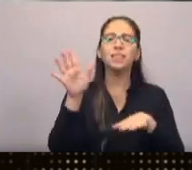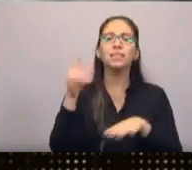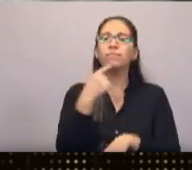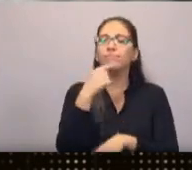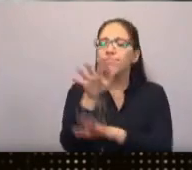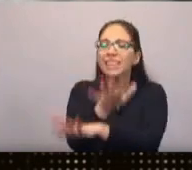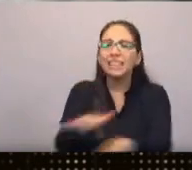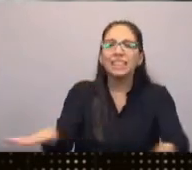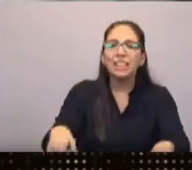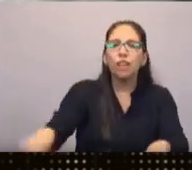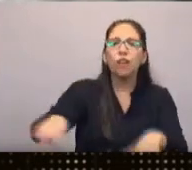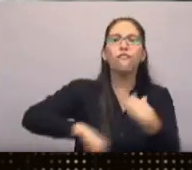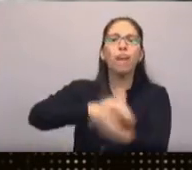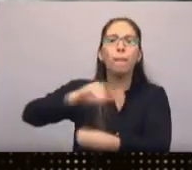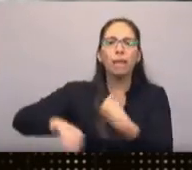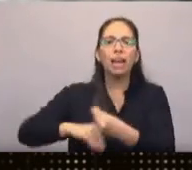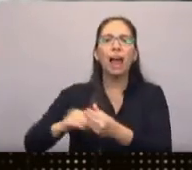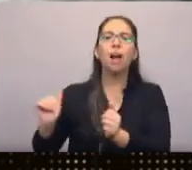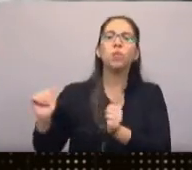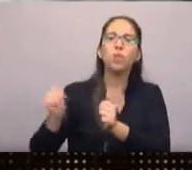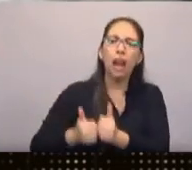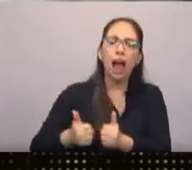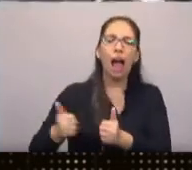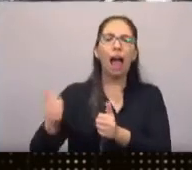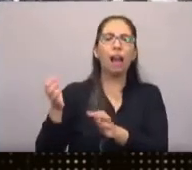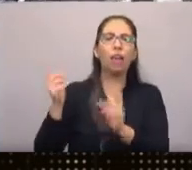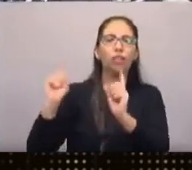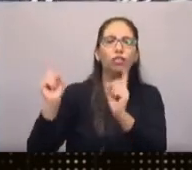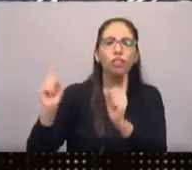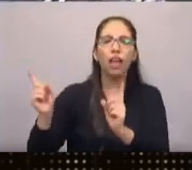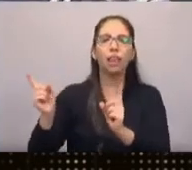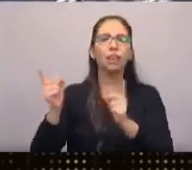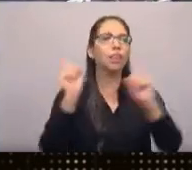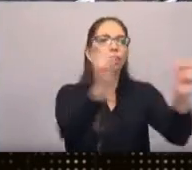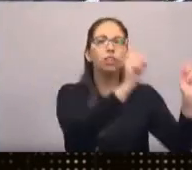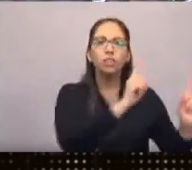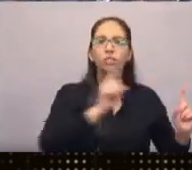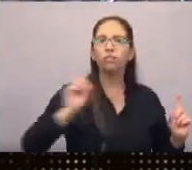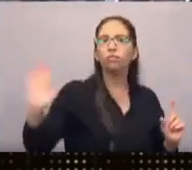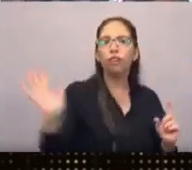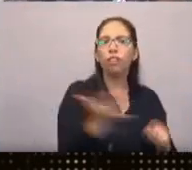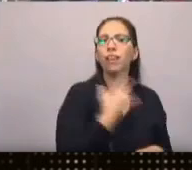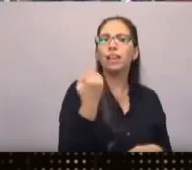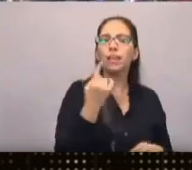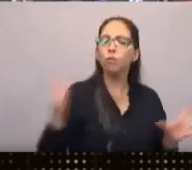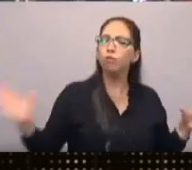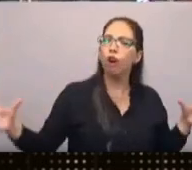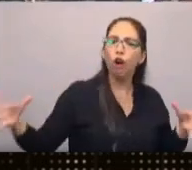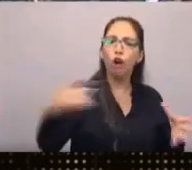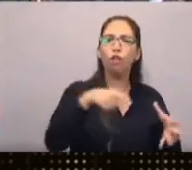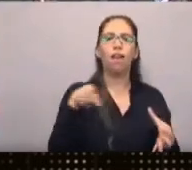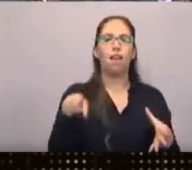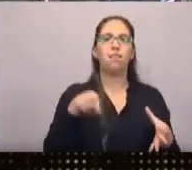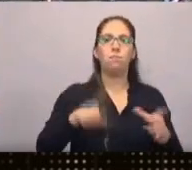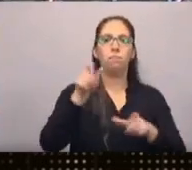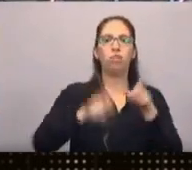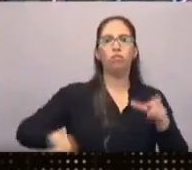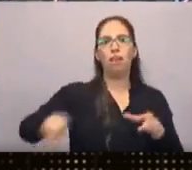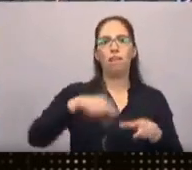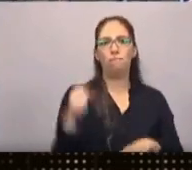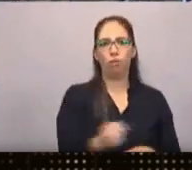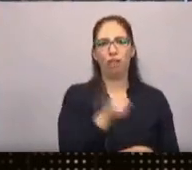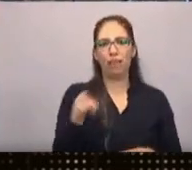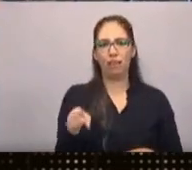familias los auxiliares las auxiliares los maestros las maestras Eso es lo más importante